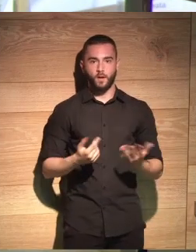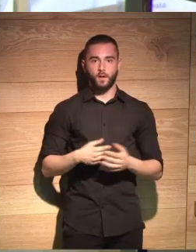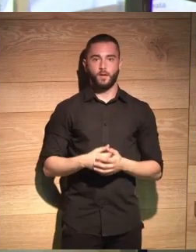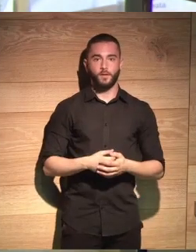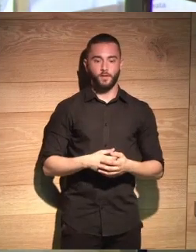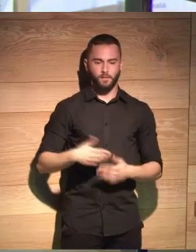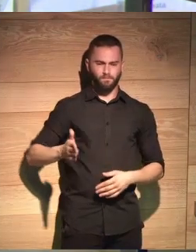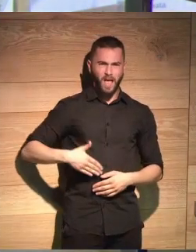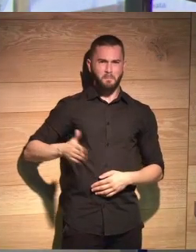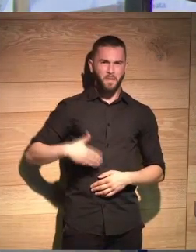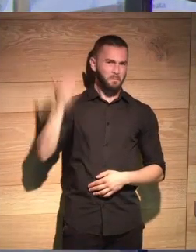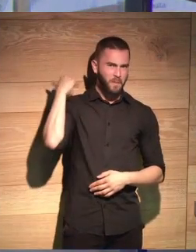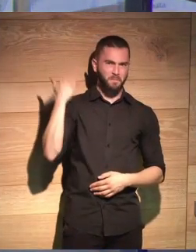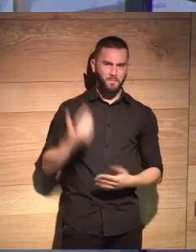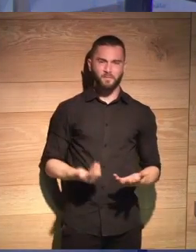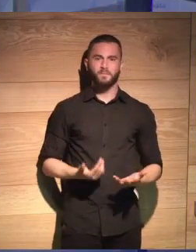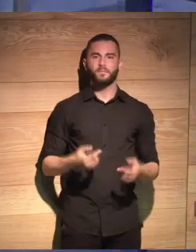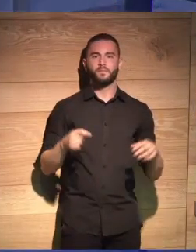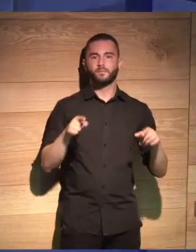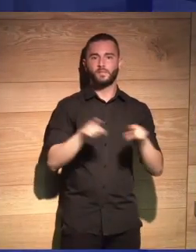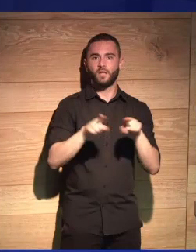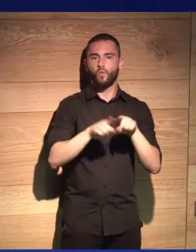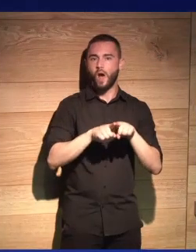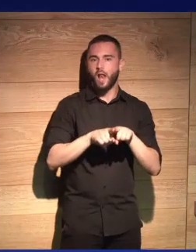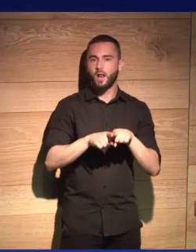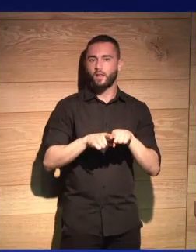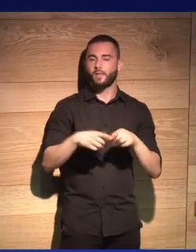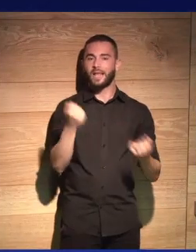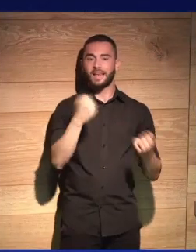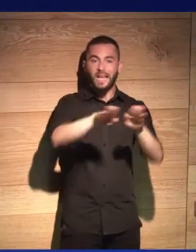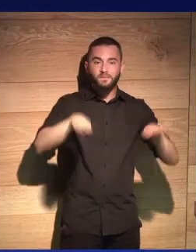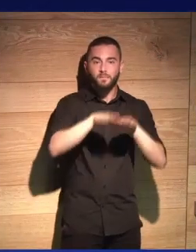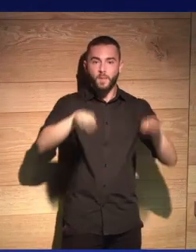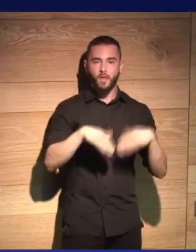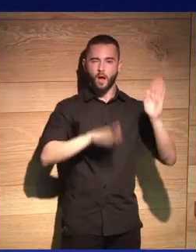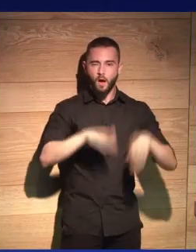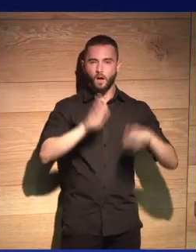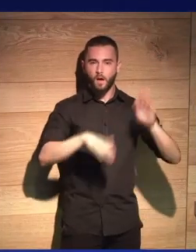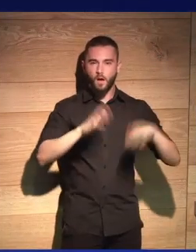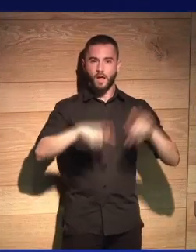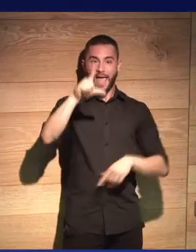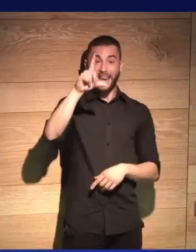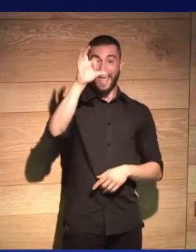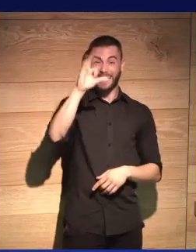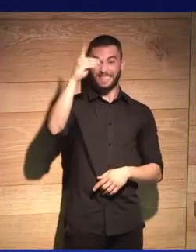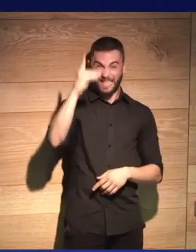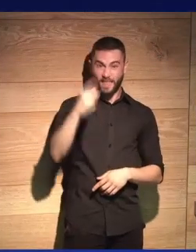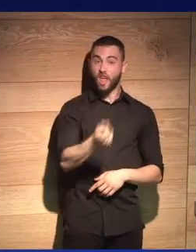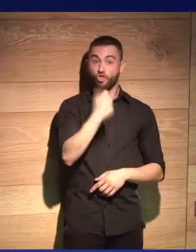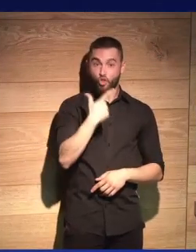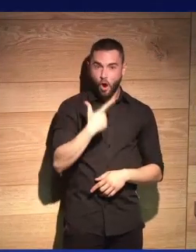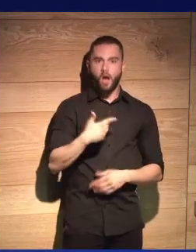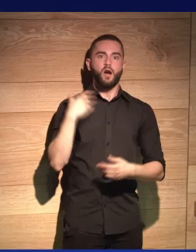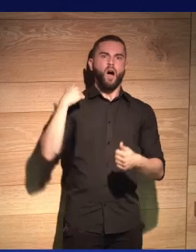y en la panza, como uno de esos tamborileros de las playas que llevan demasiadas décadas metiéndose LSD. La risa